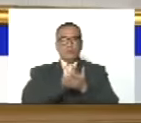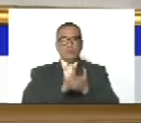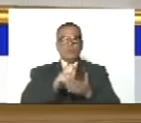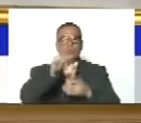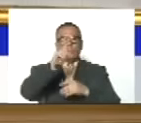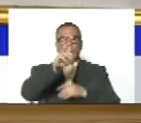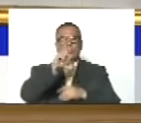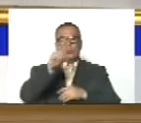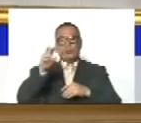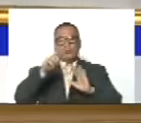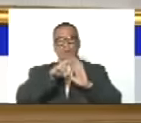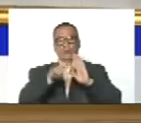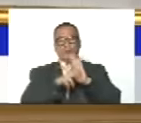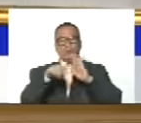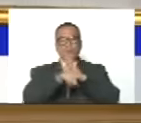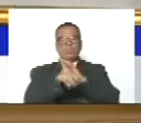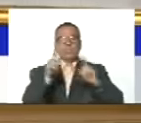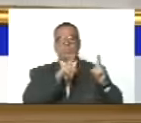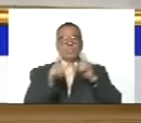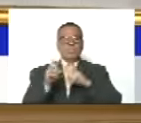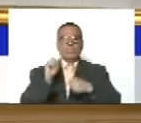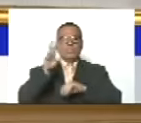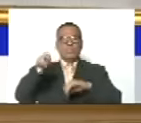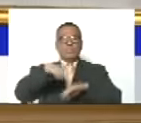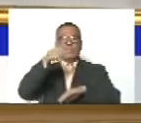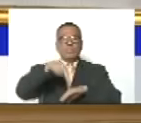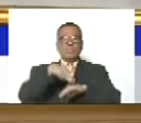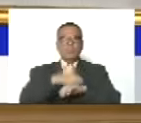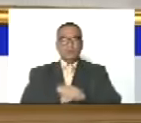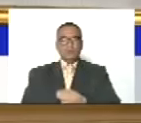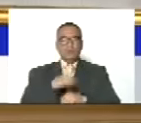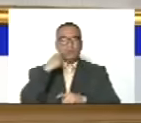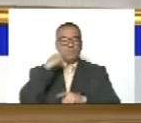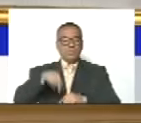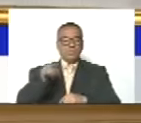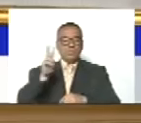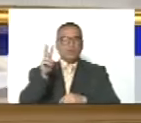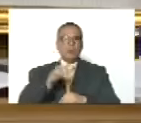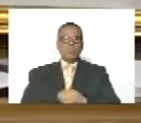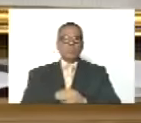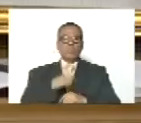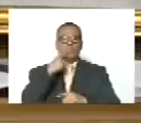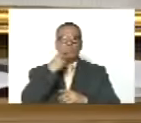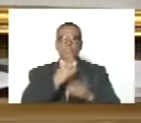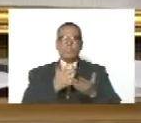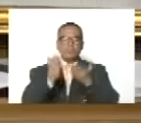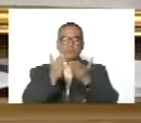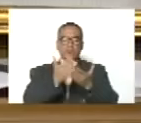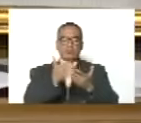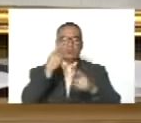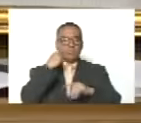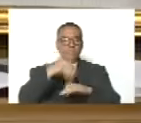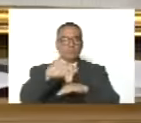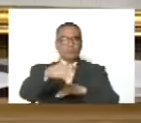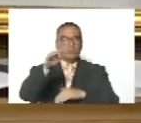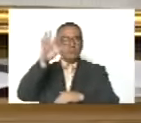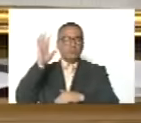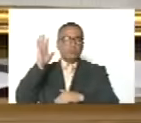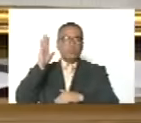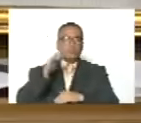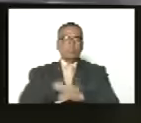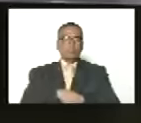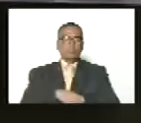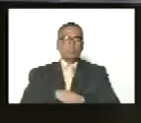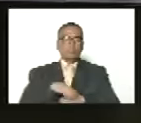artículo 111 del Reglamento de Interior y de Debates de la Asamblea Nacional de Venezuela, sírvanse a manifestarlo con la señal de